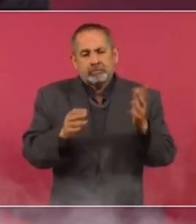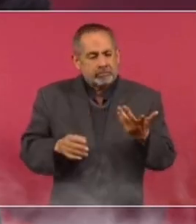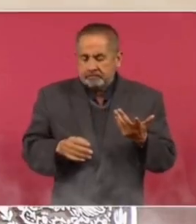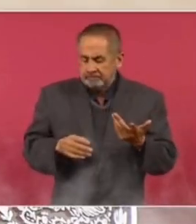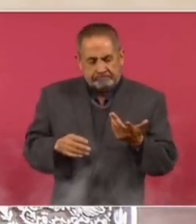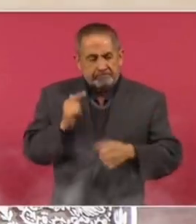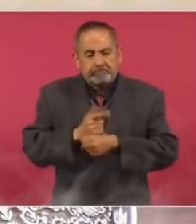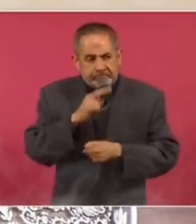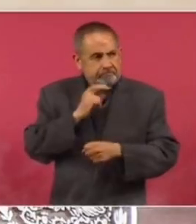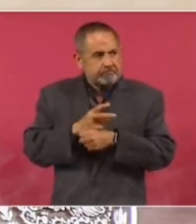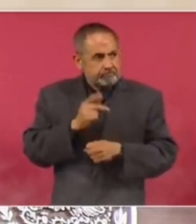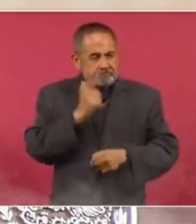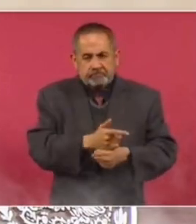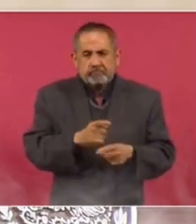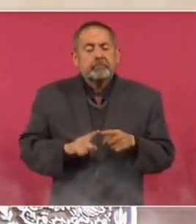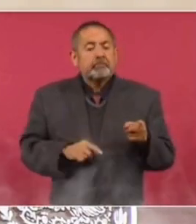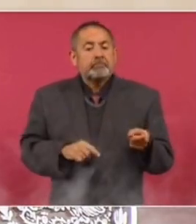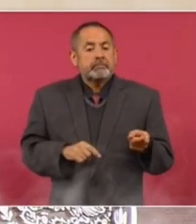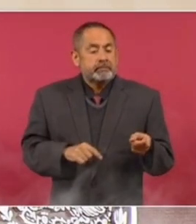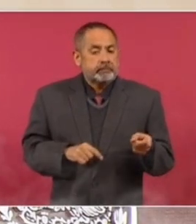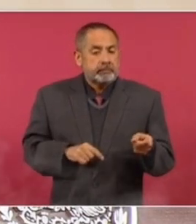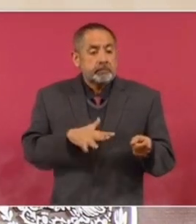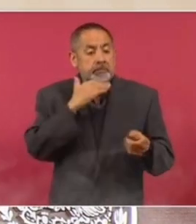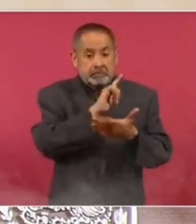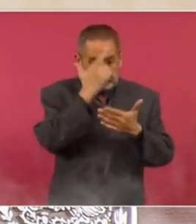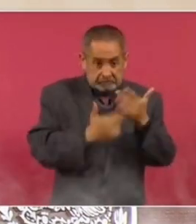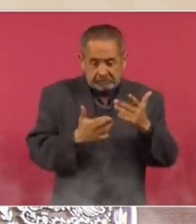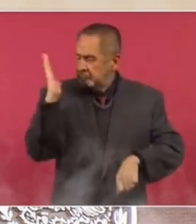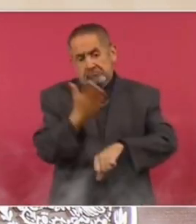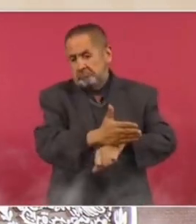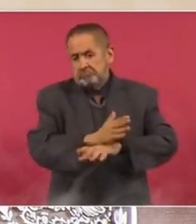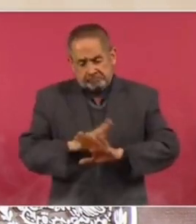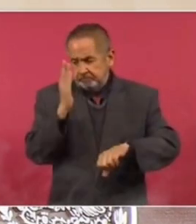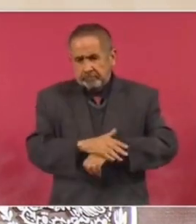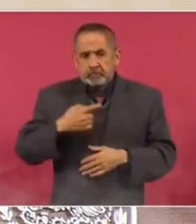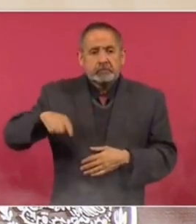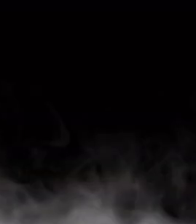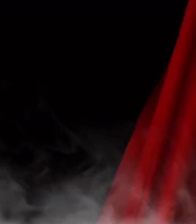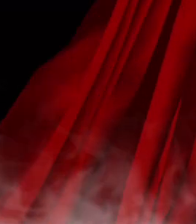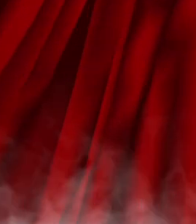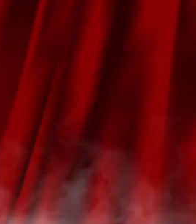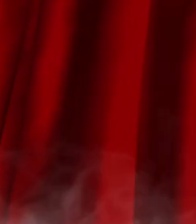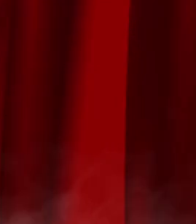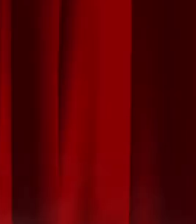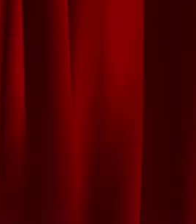más temprano que tarde, el que comete un delito es castigado. Porque no somos tapadera.